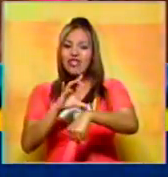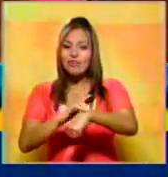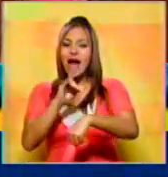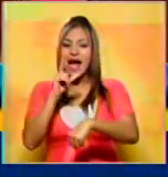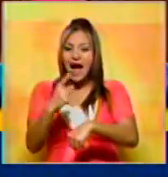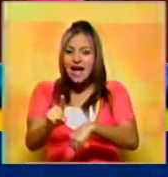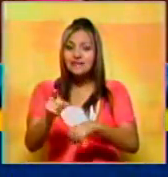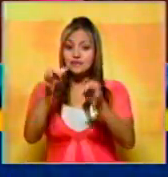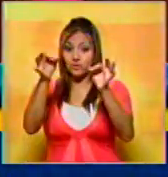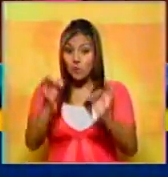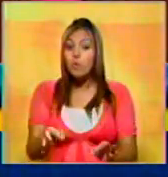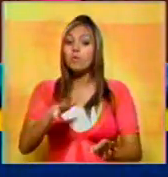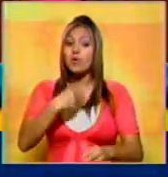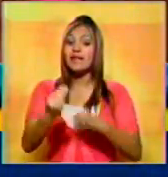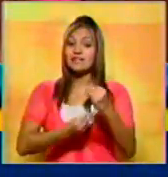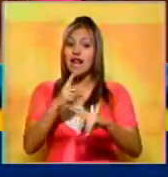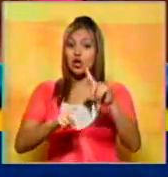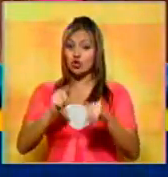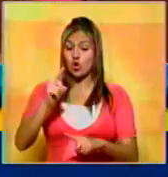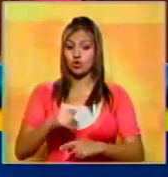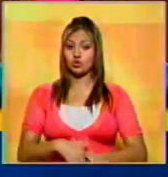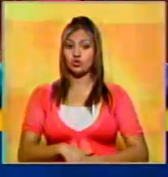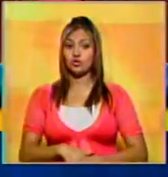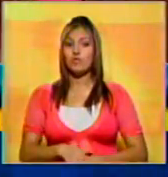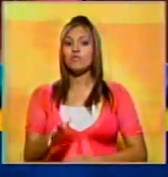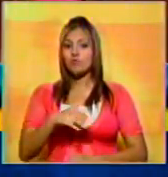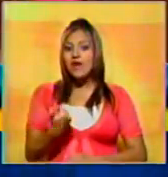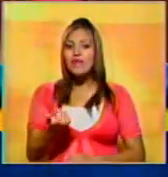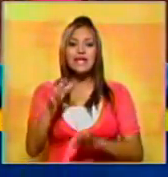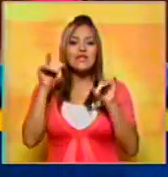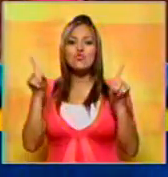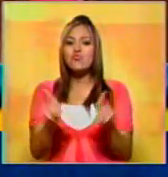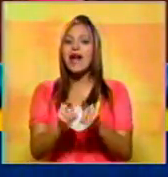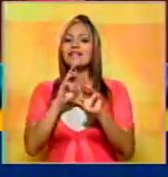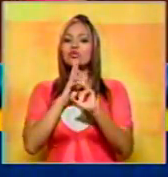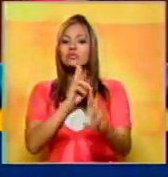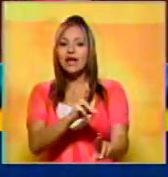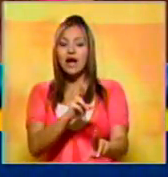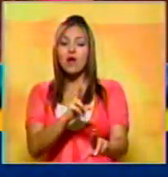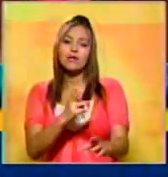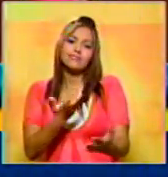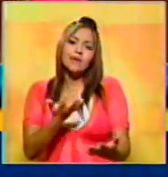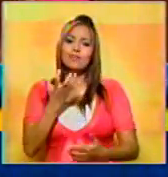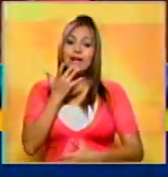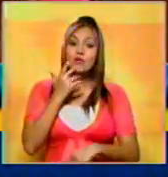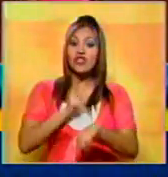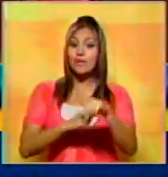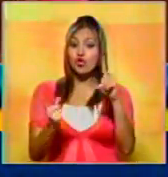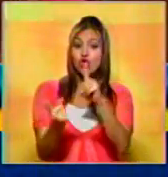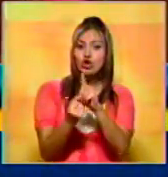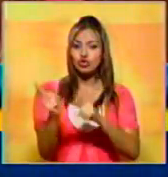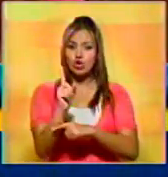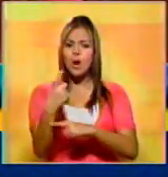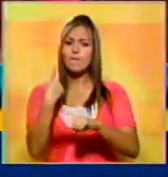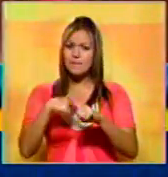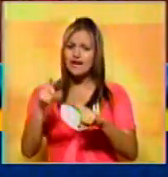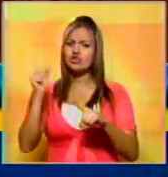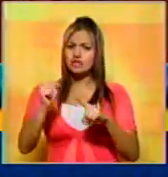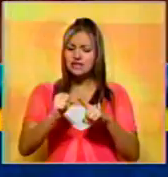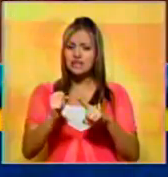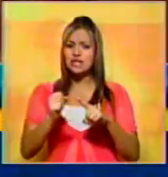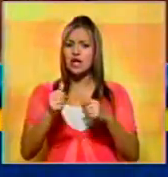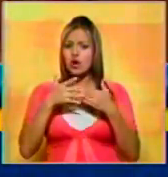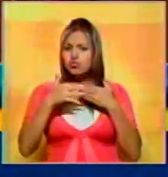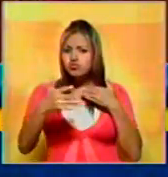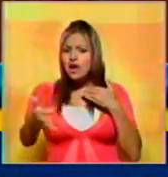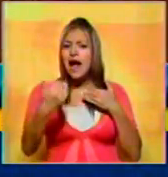y segura de hacer las cosas para lograr los mismos resultados, a lo mejor no en tan corto tiempo, pero sí sin los